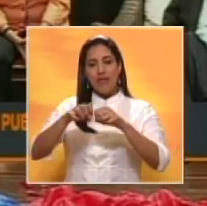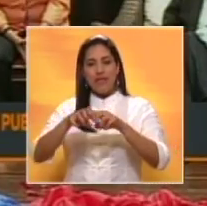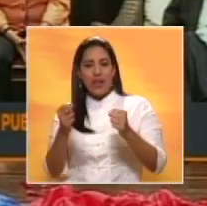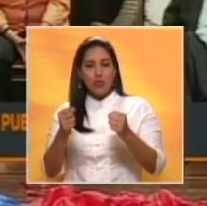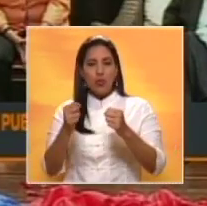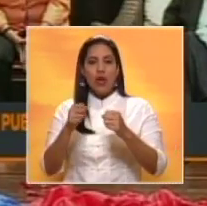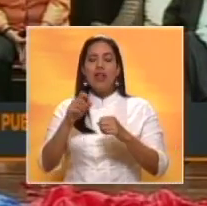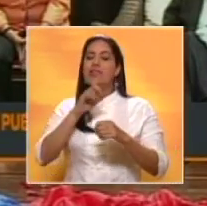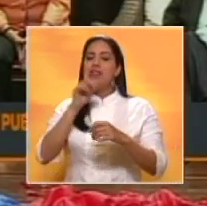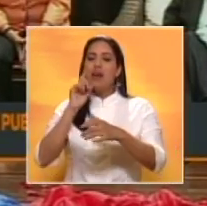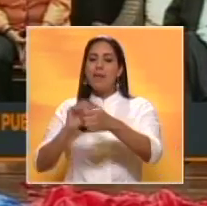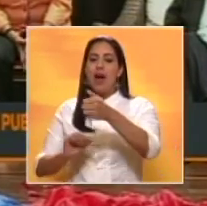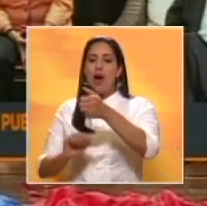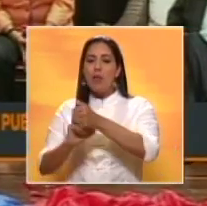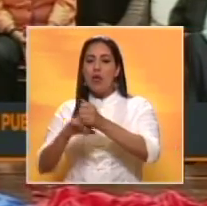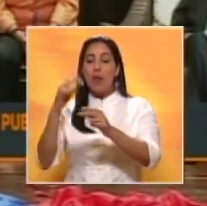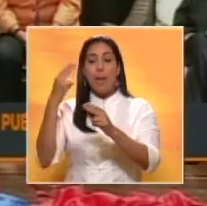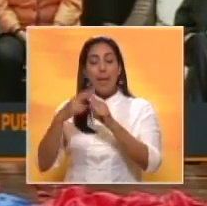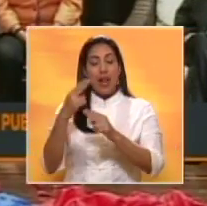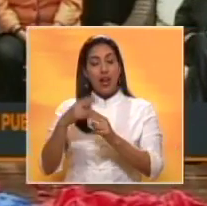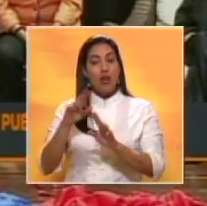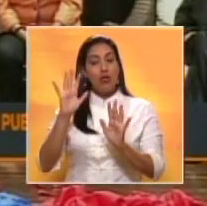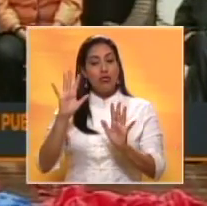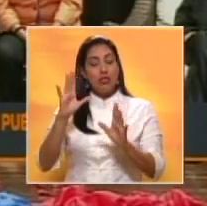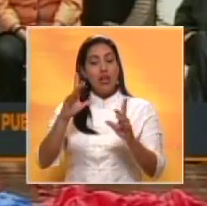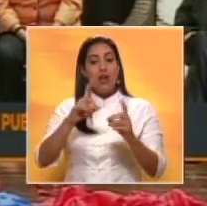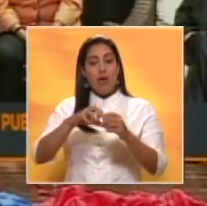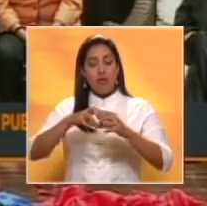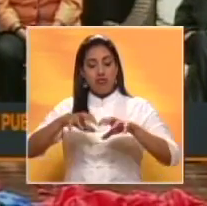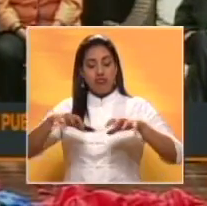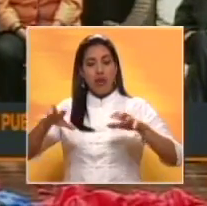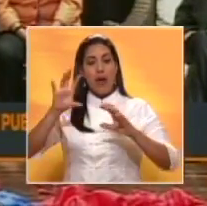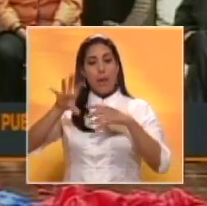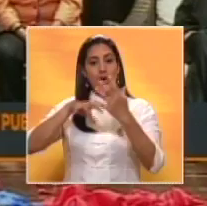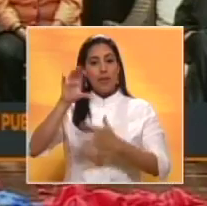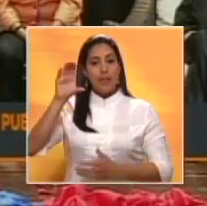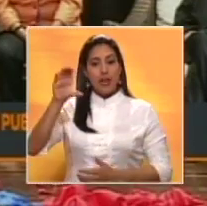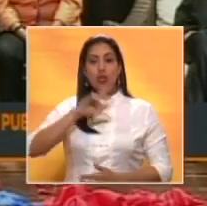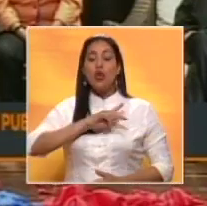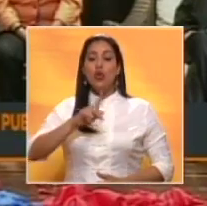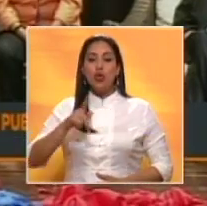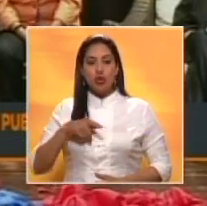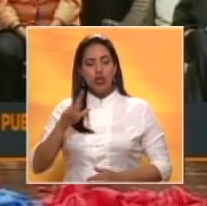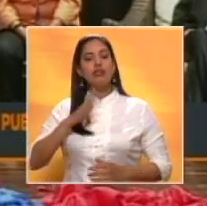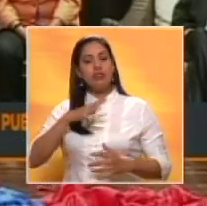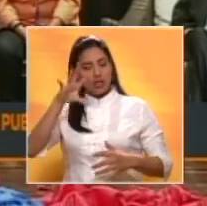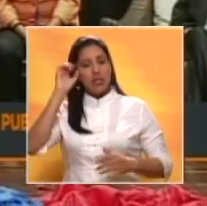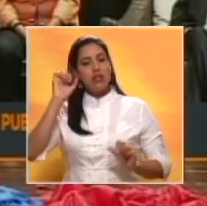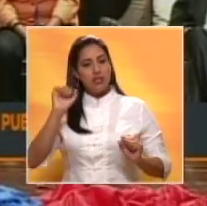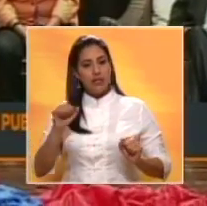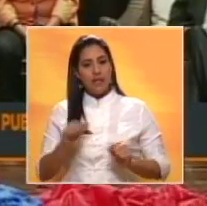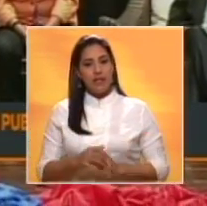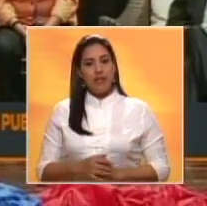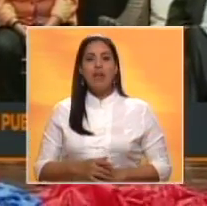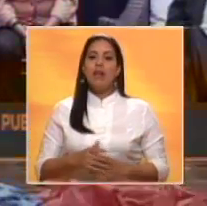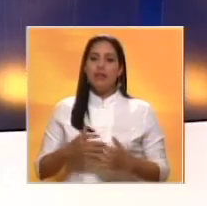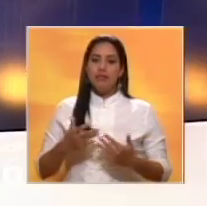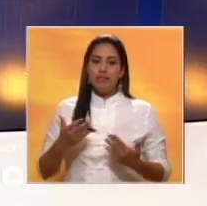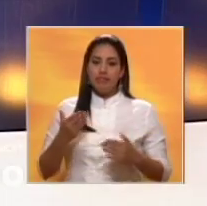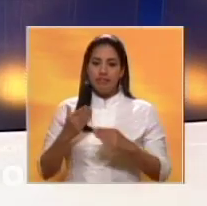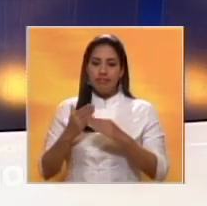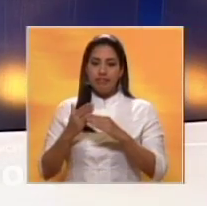y estará contribuyendo de manera peligrosa a la desintegración de la nación. Nosotros sí lo comprendemos y por